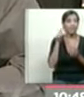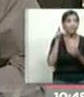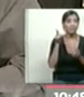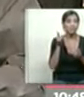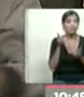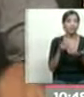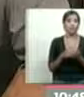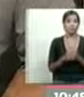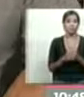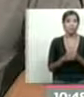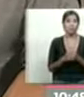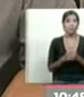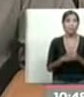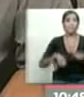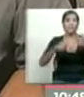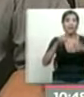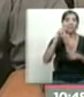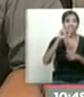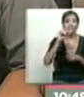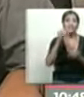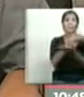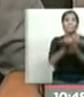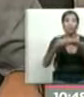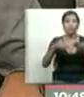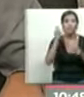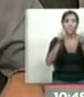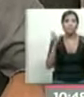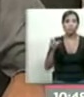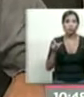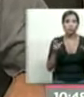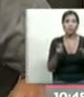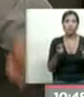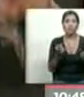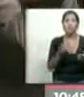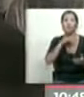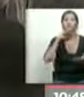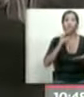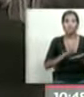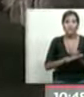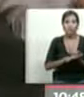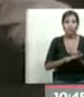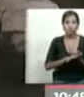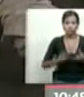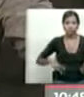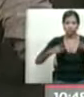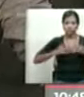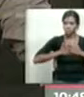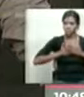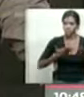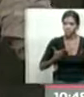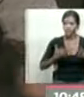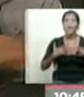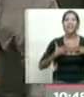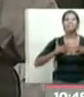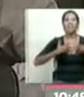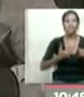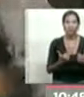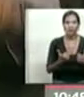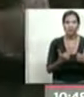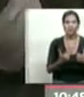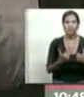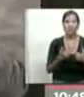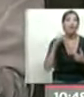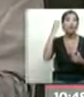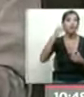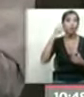Soviética, más de 30 millones de personas ofrendaron sus vidas para salvar a Europa,